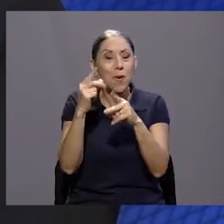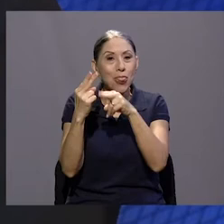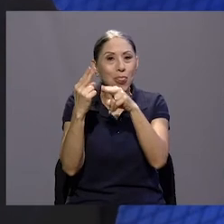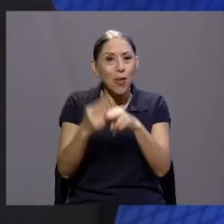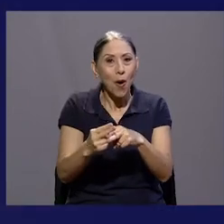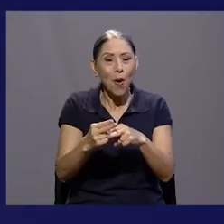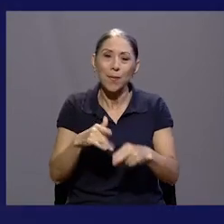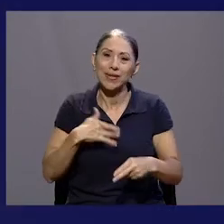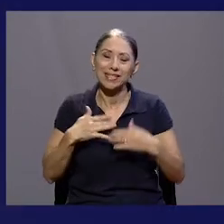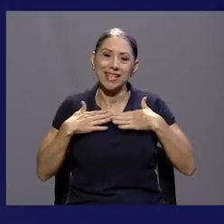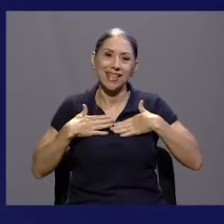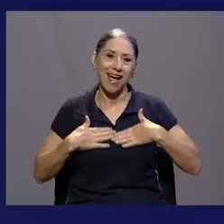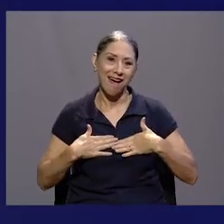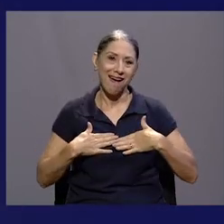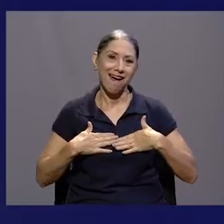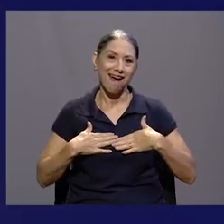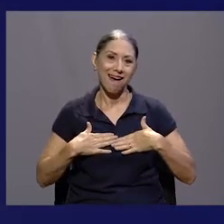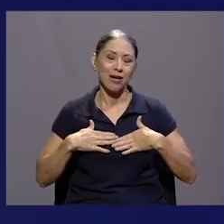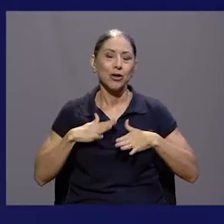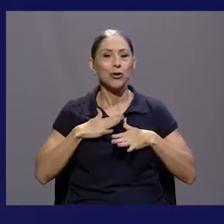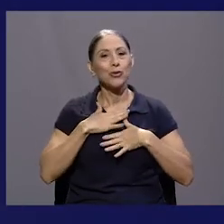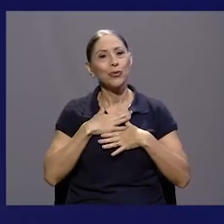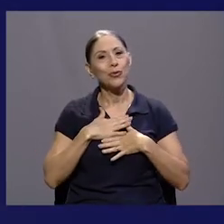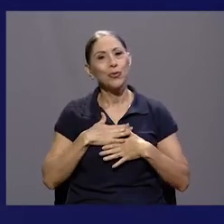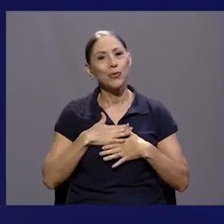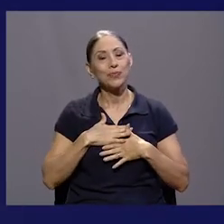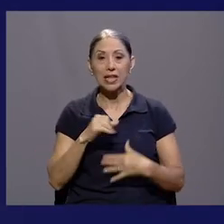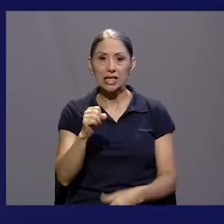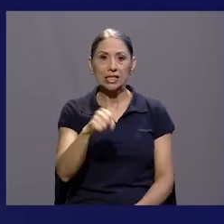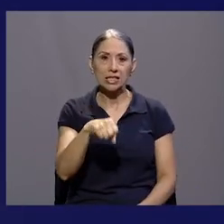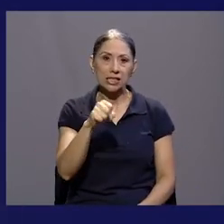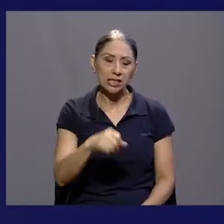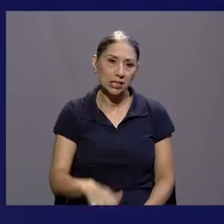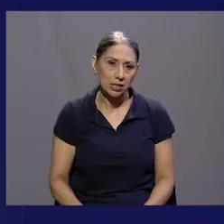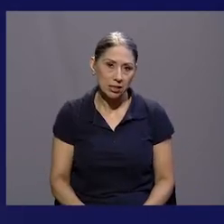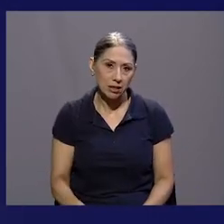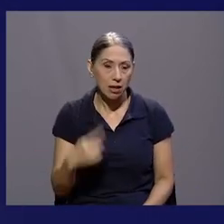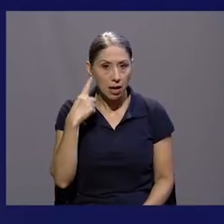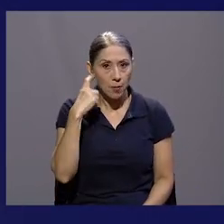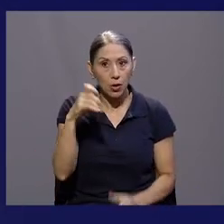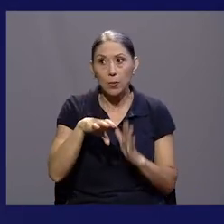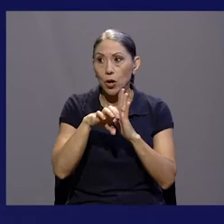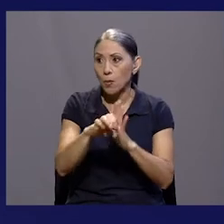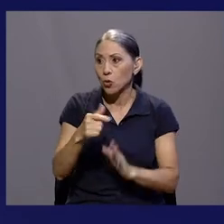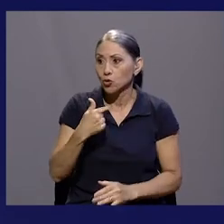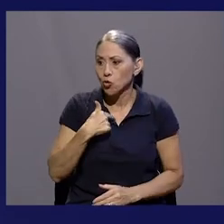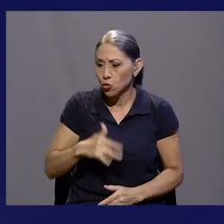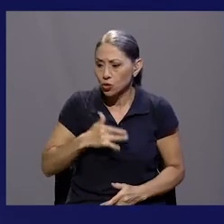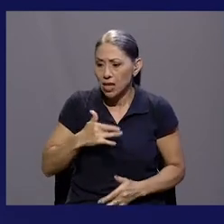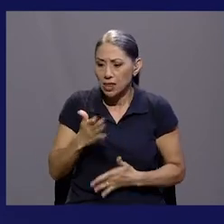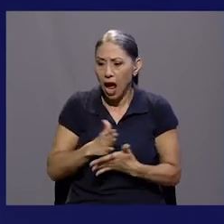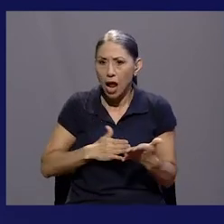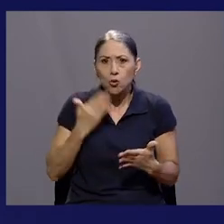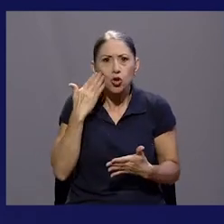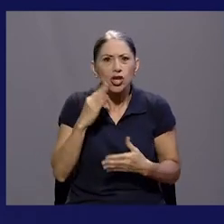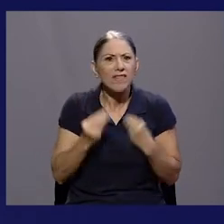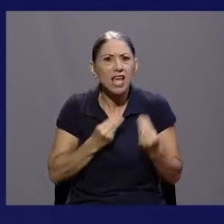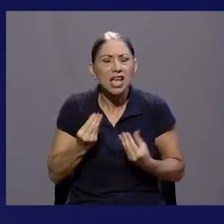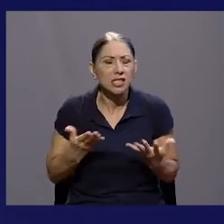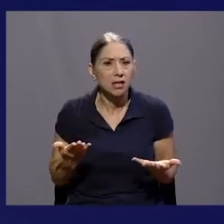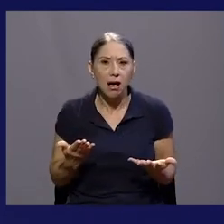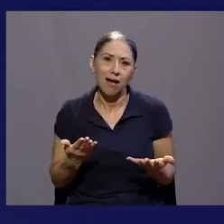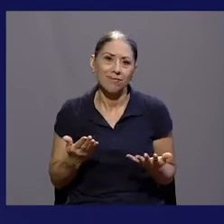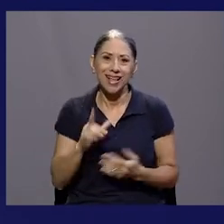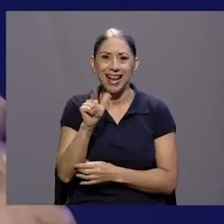línea claro sí porque definitivamente no hay peor sensación que no saber qué es lo que son exactamente